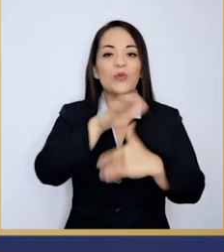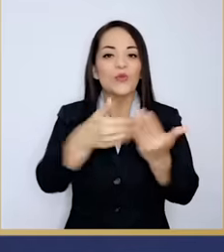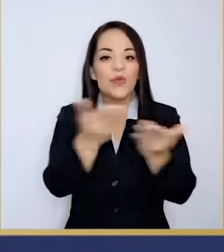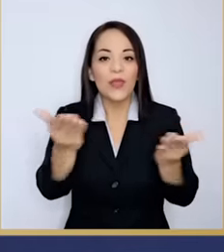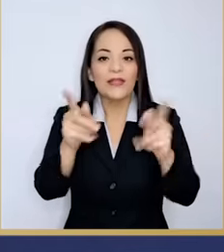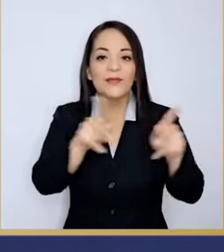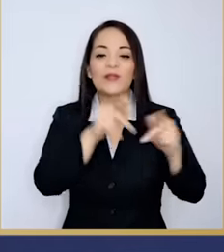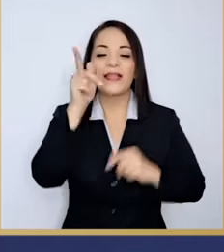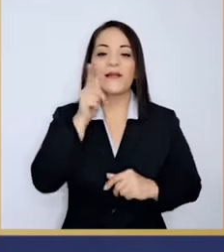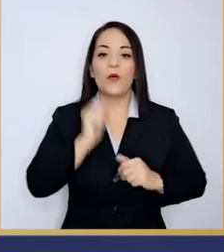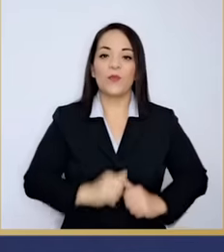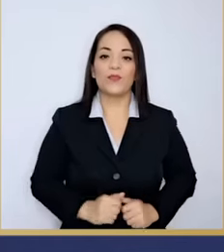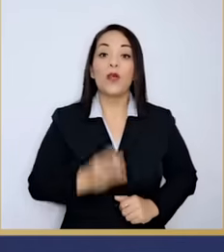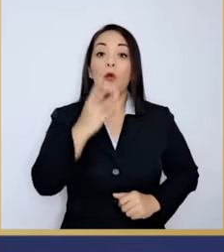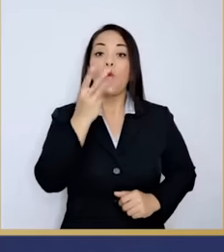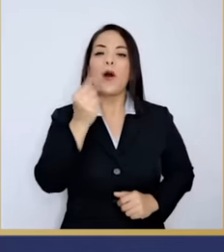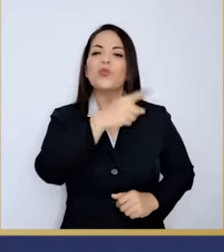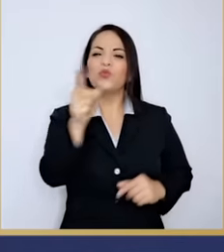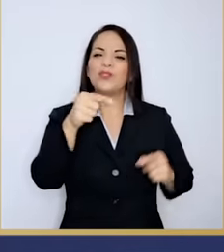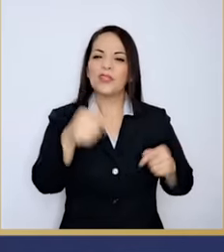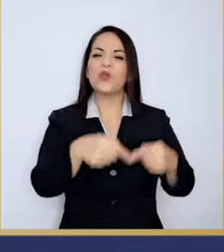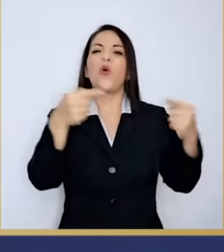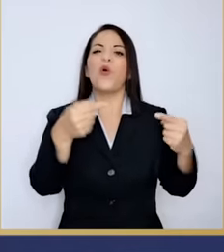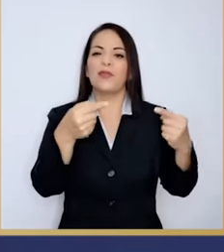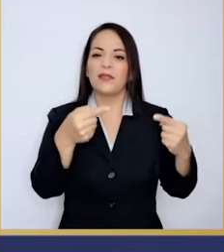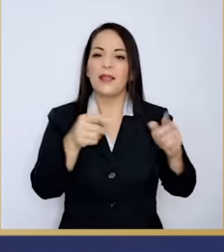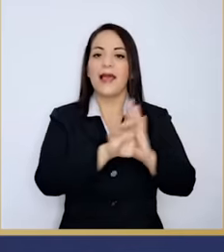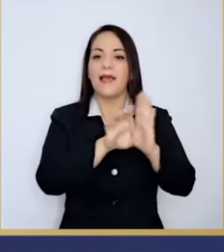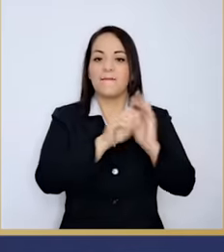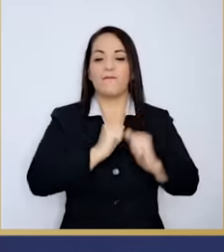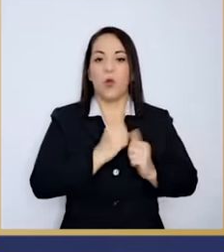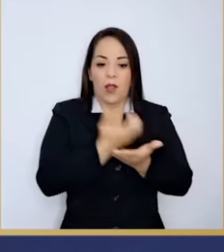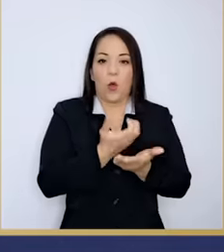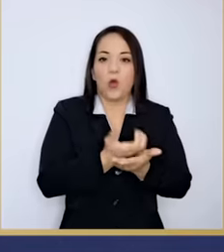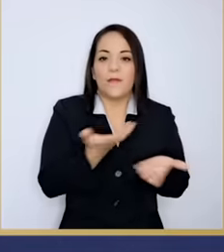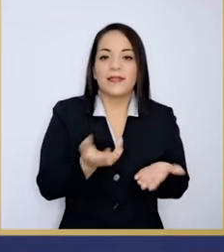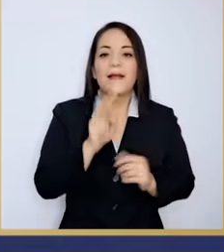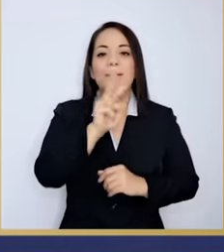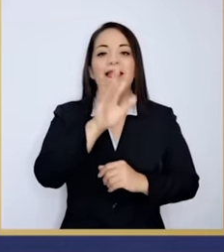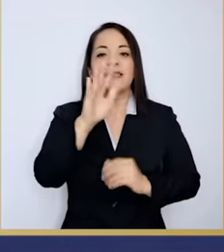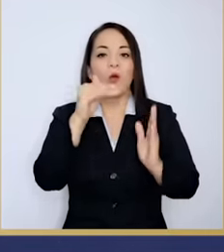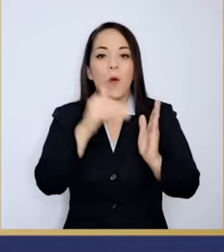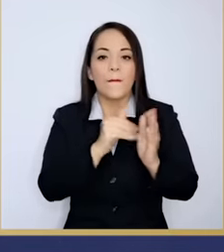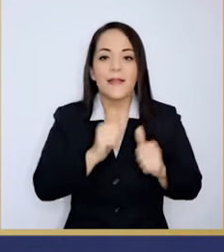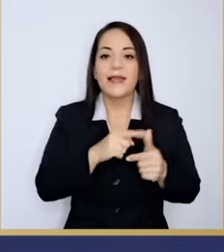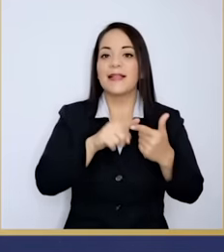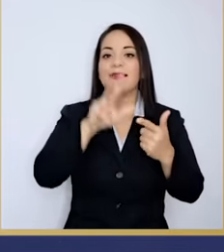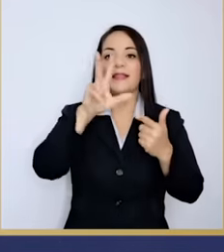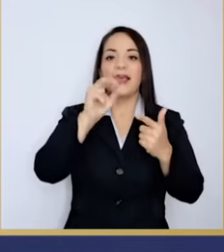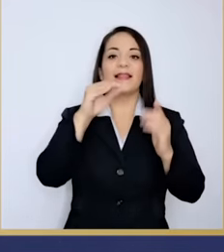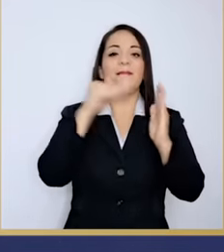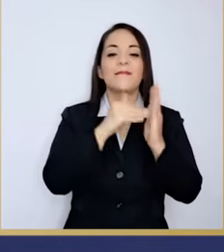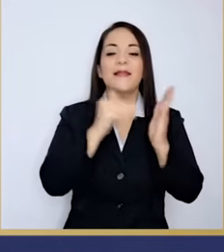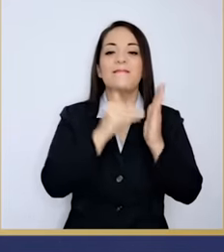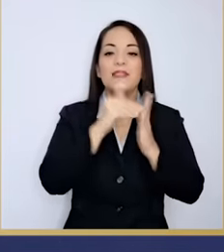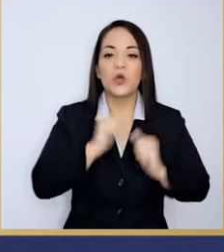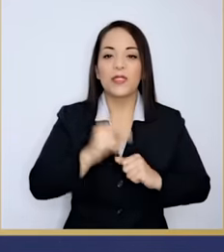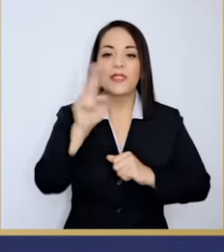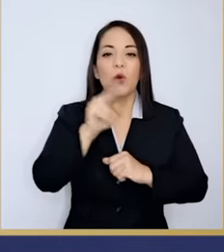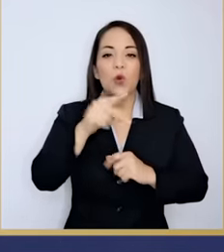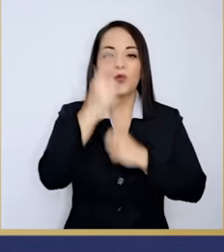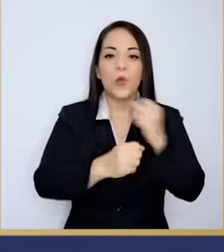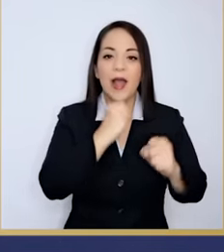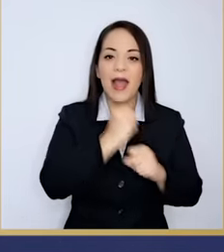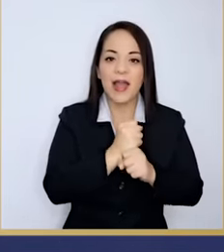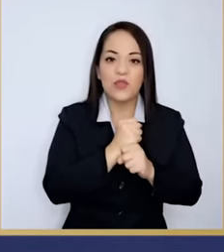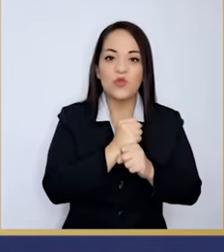Habdeba aportando desarrollo para todos en Limón. ¿Cuántos de ustedes se opondrían a ahorrarnos 25,000,